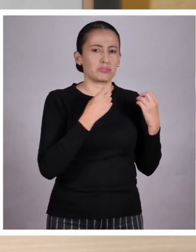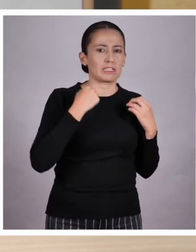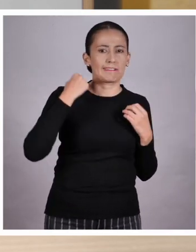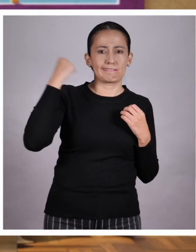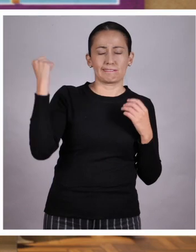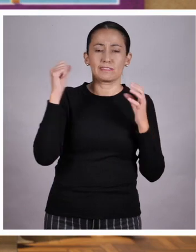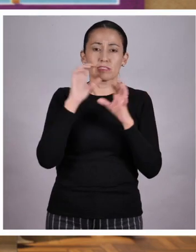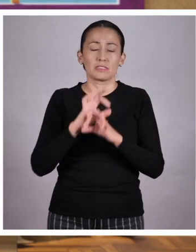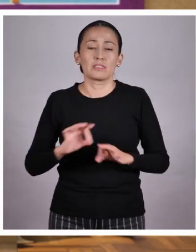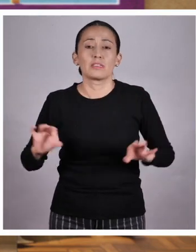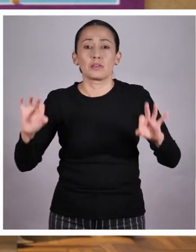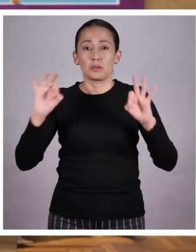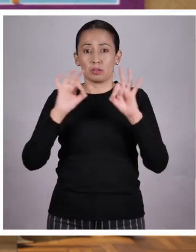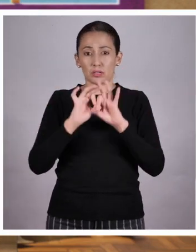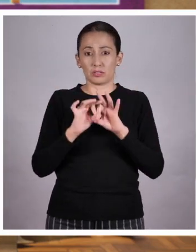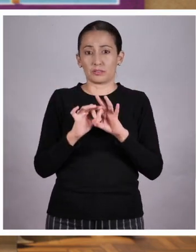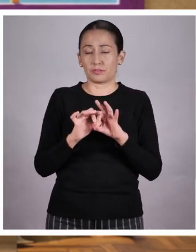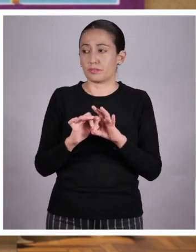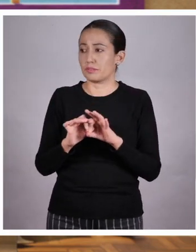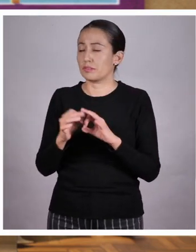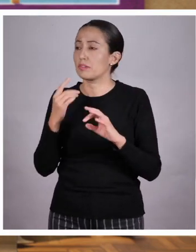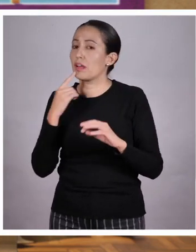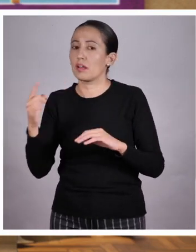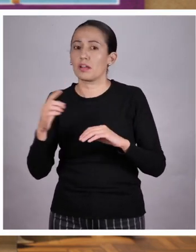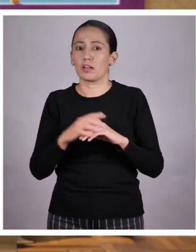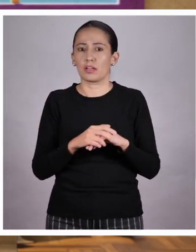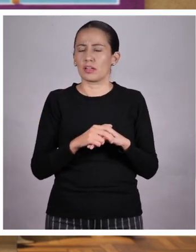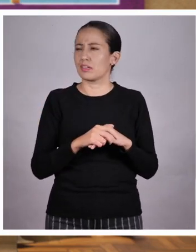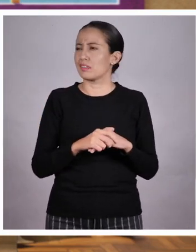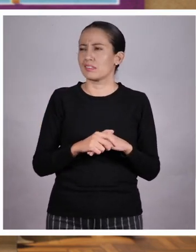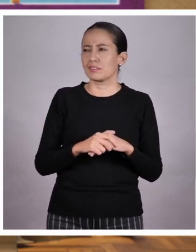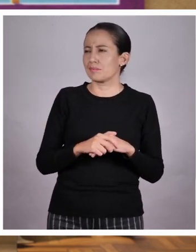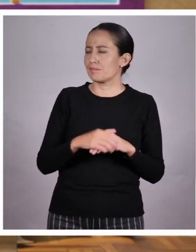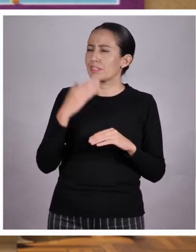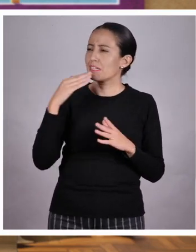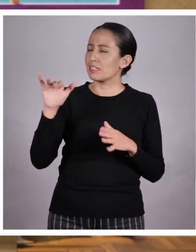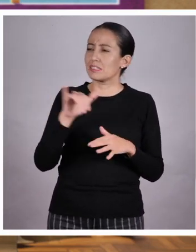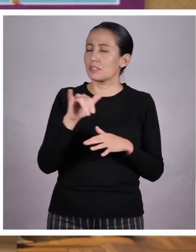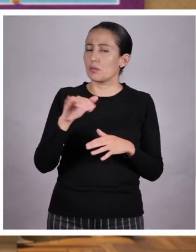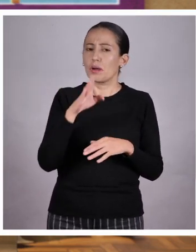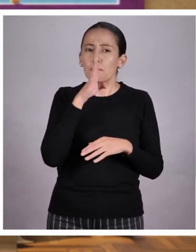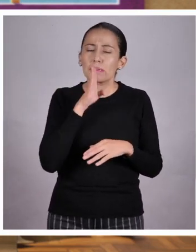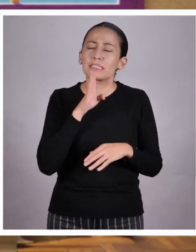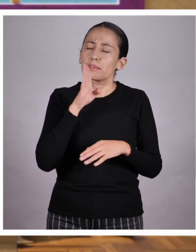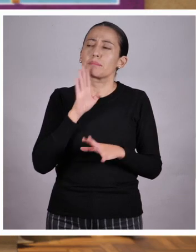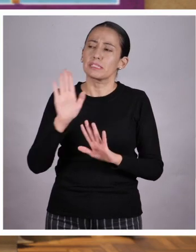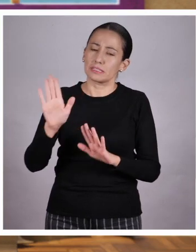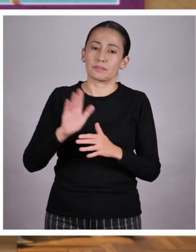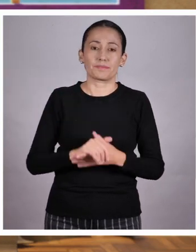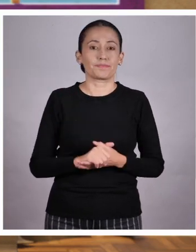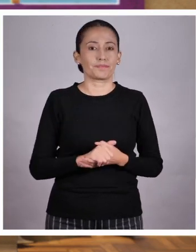son muy importantes y son muy... Ya, ya, pero dímelos. Eres igual de impaciente que la otra Cachita. A ver.